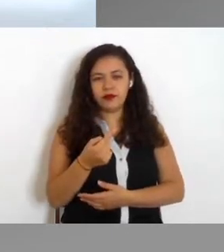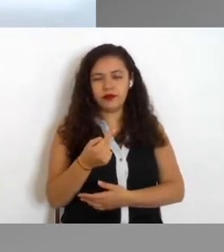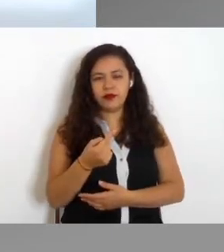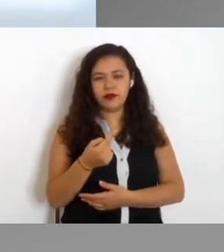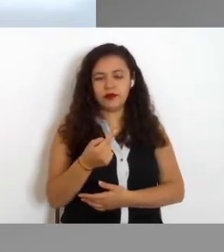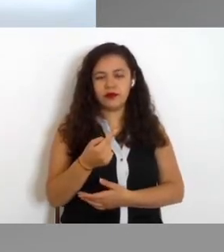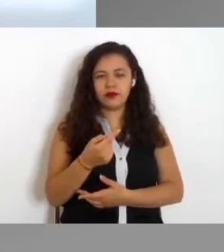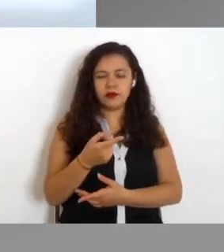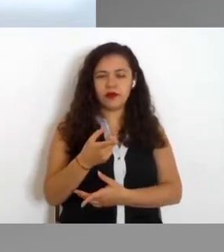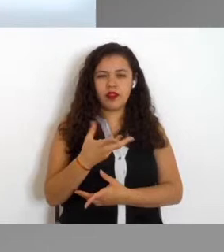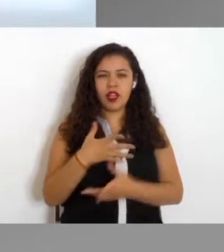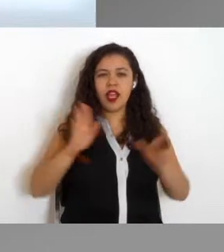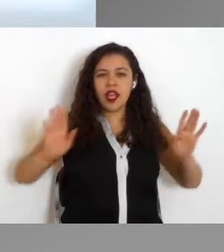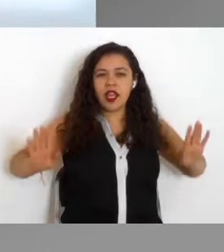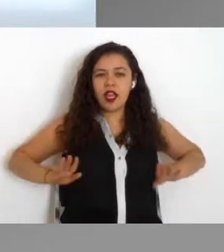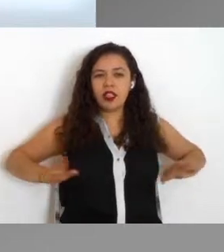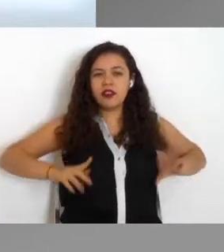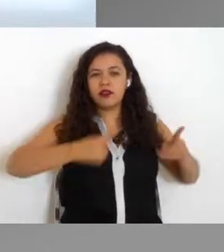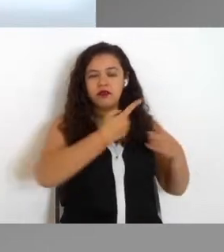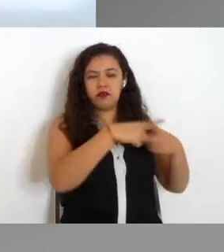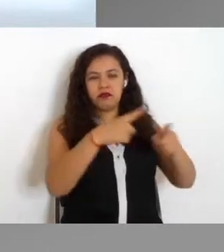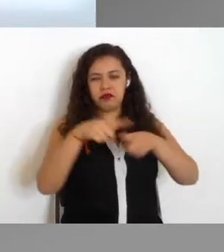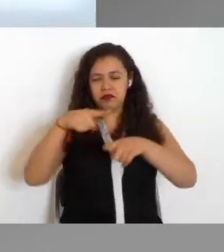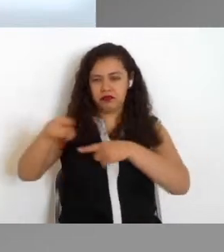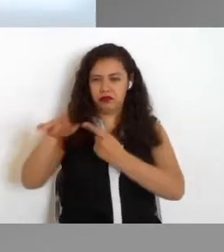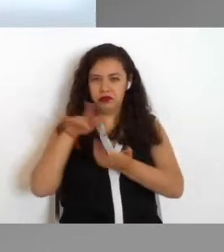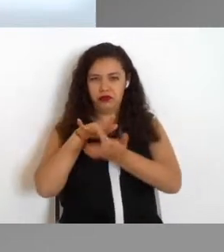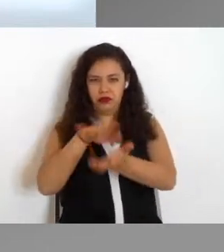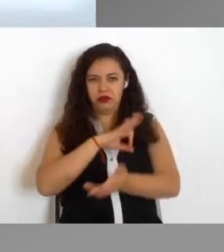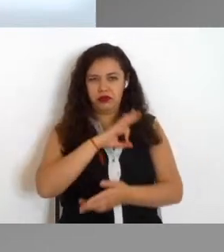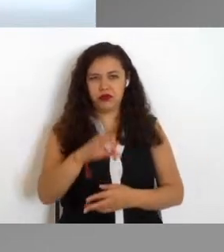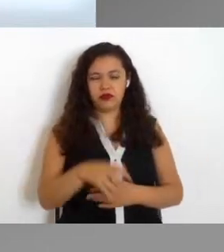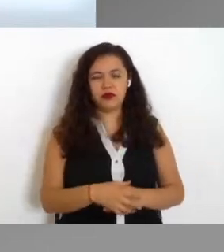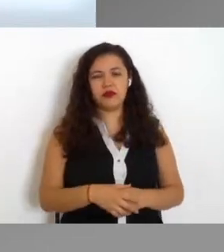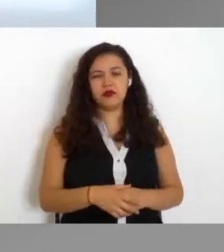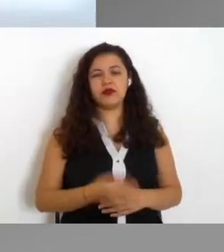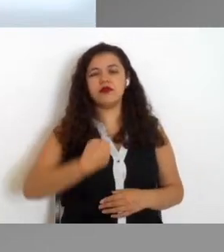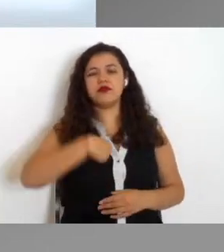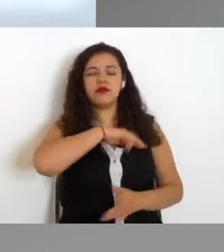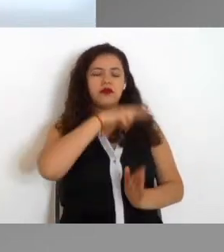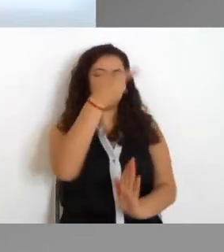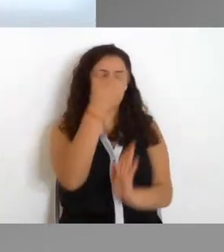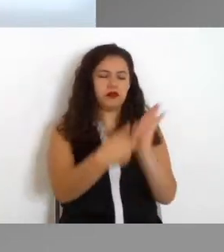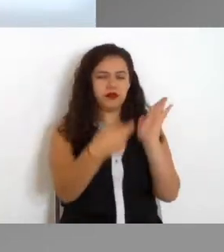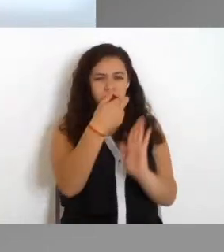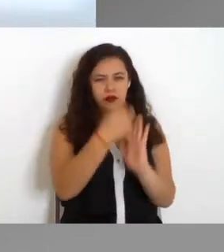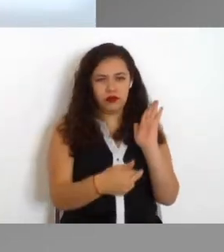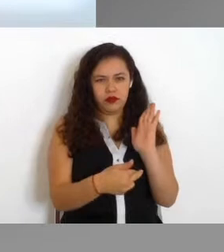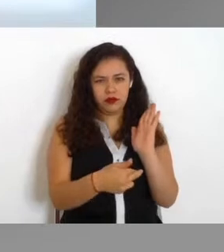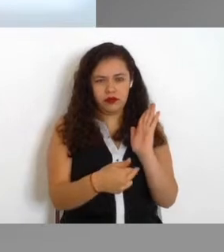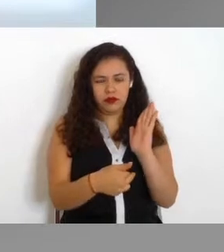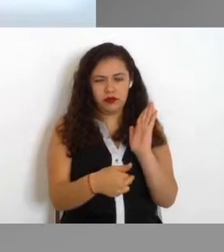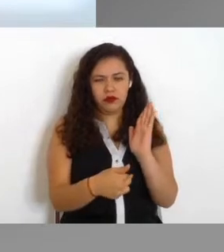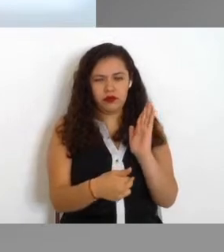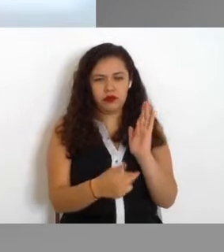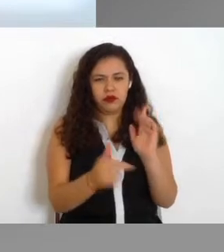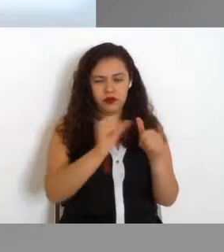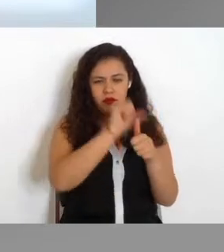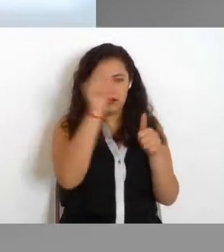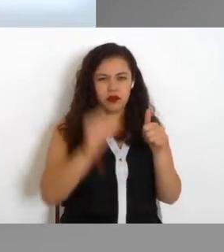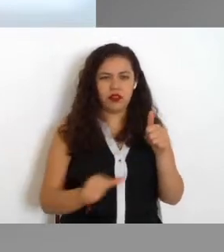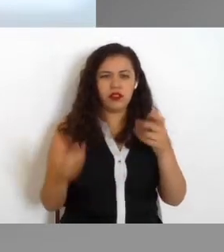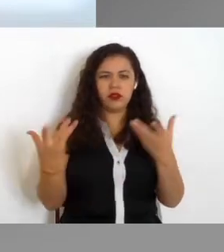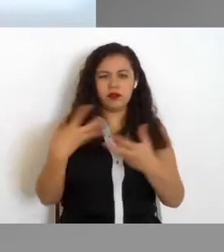diversidad. Hemos promovido talleres demostrativos de arte